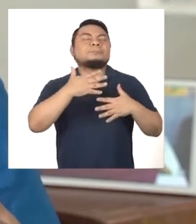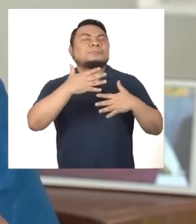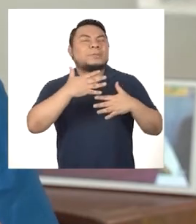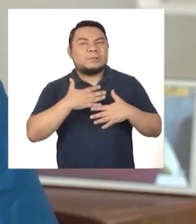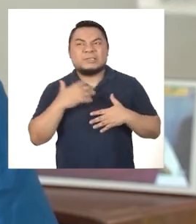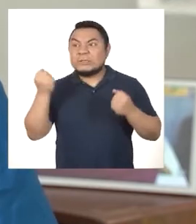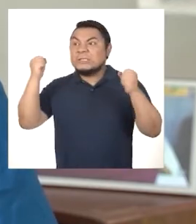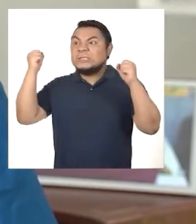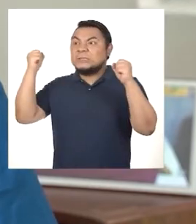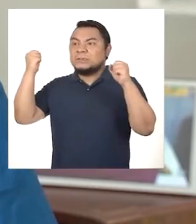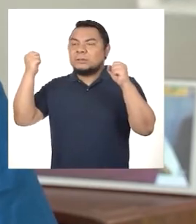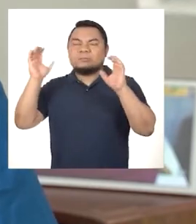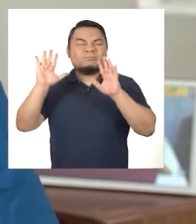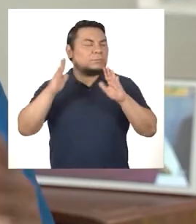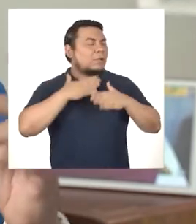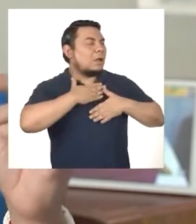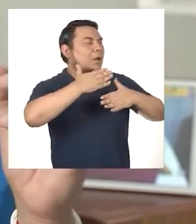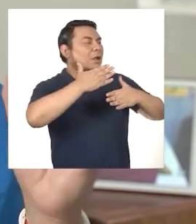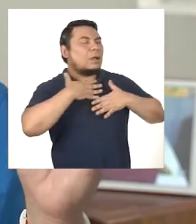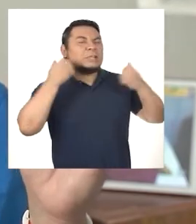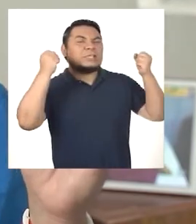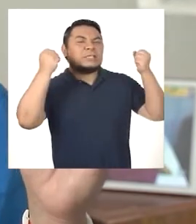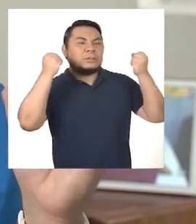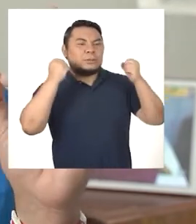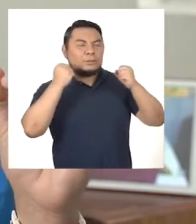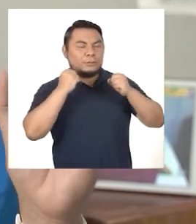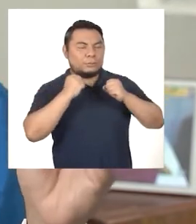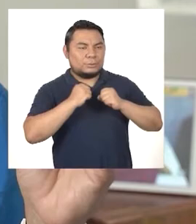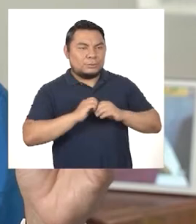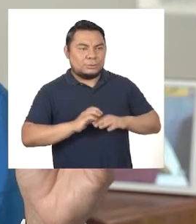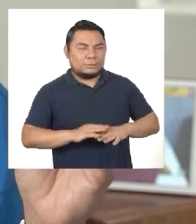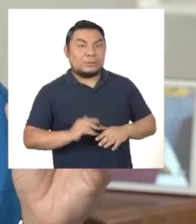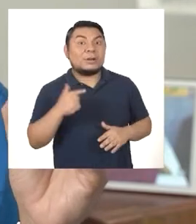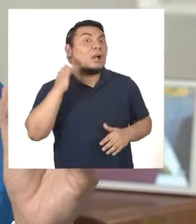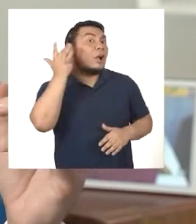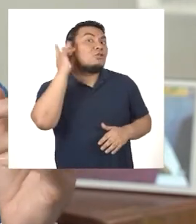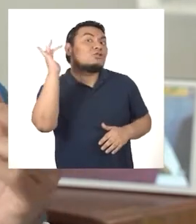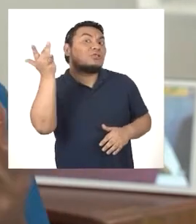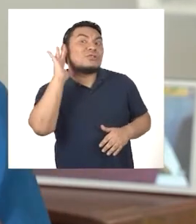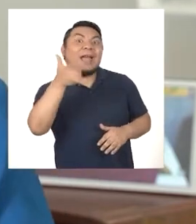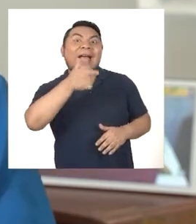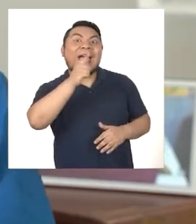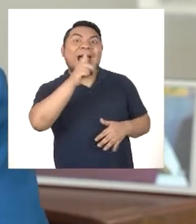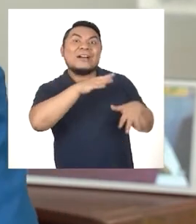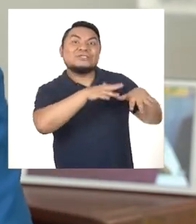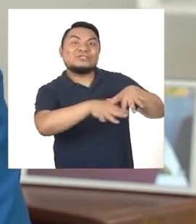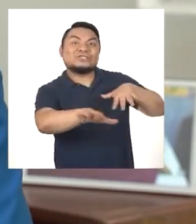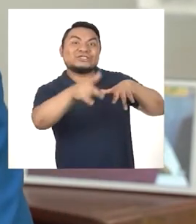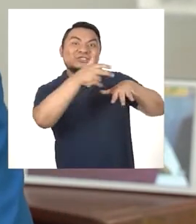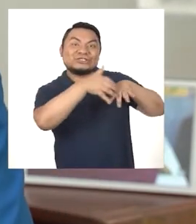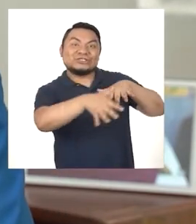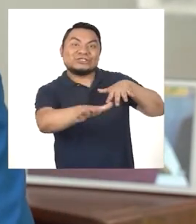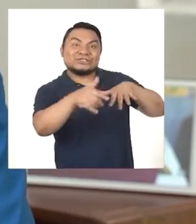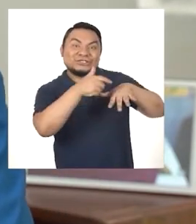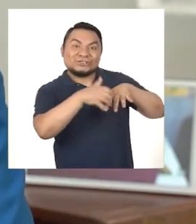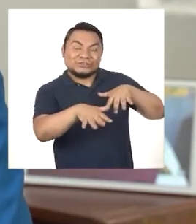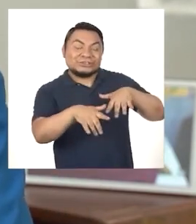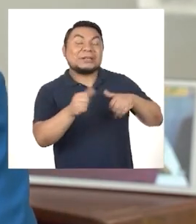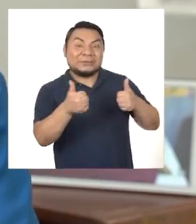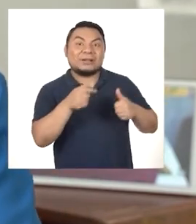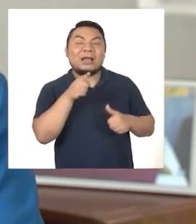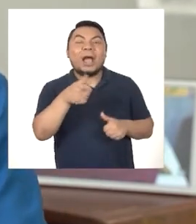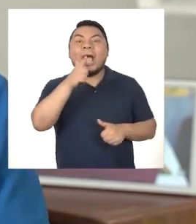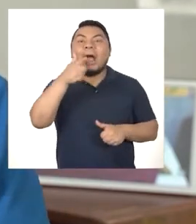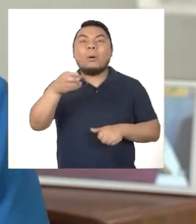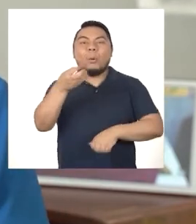respiro profundo, despacio. Escuchar el agua corriente también es muy bueno. O a veces dejar que el chorro de agua pase sobre tu brazo y